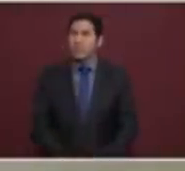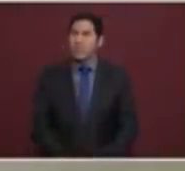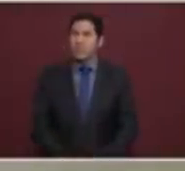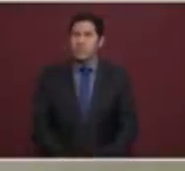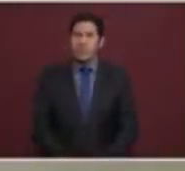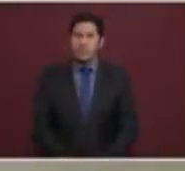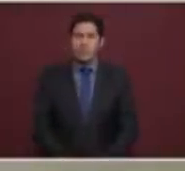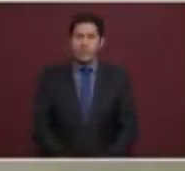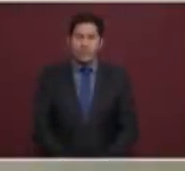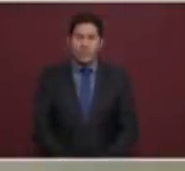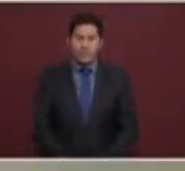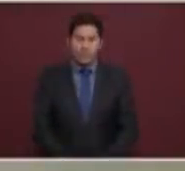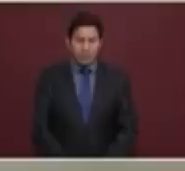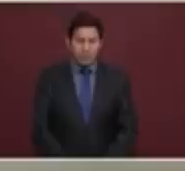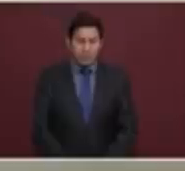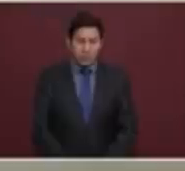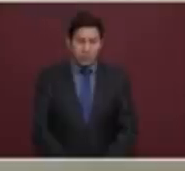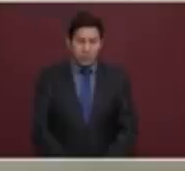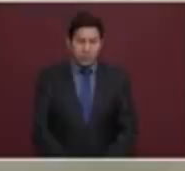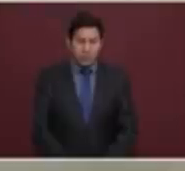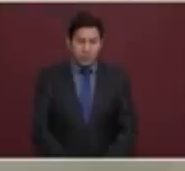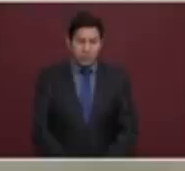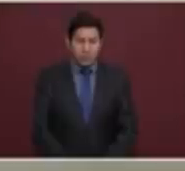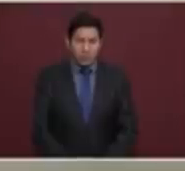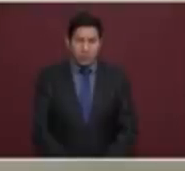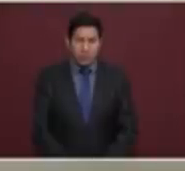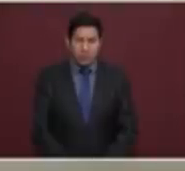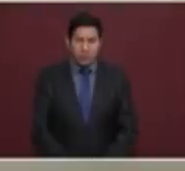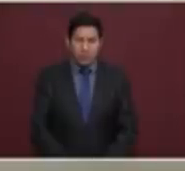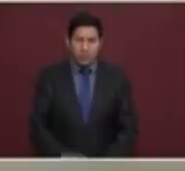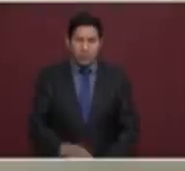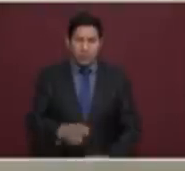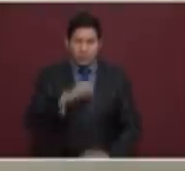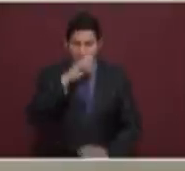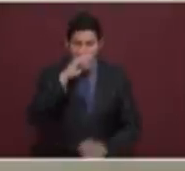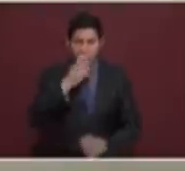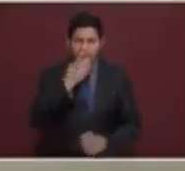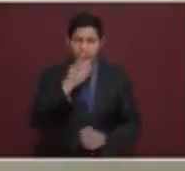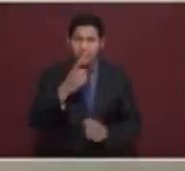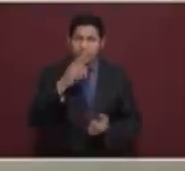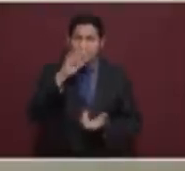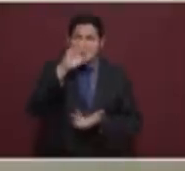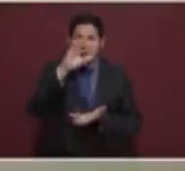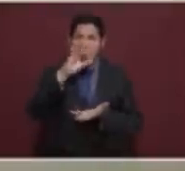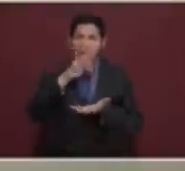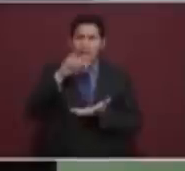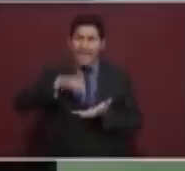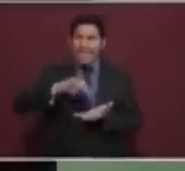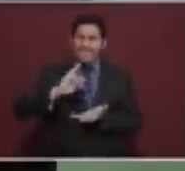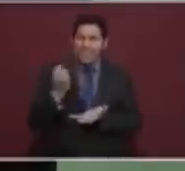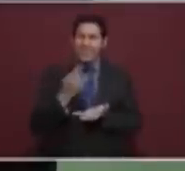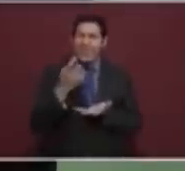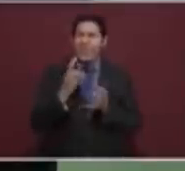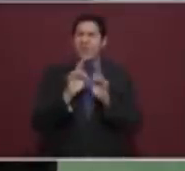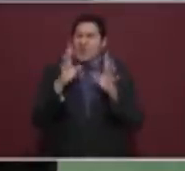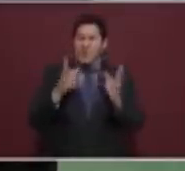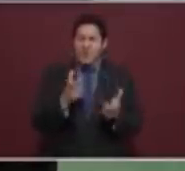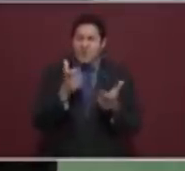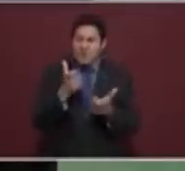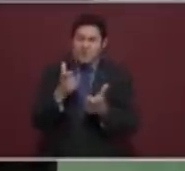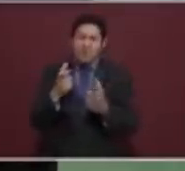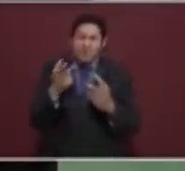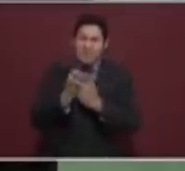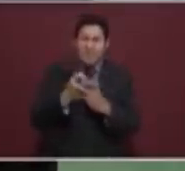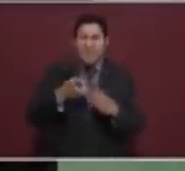están reportando que disminuyó el 21 por ciento de los delitos que se cometen en tijuana entonces hoy por hoy cuántos